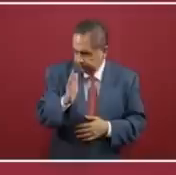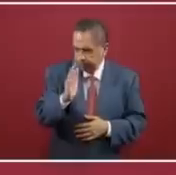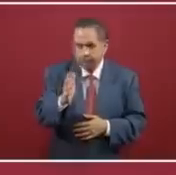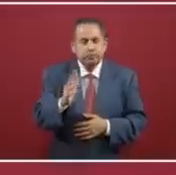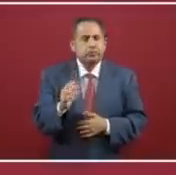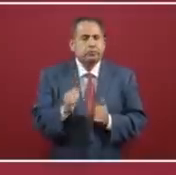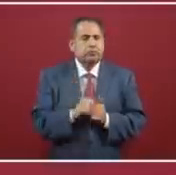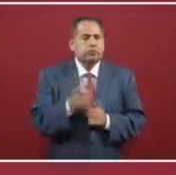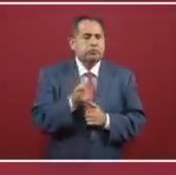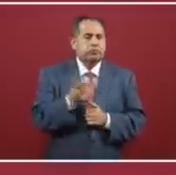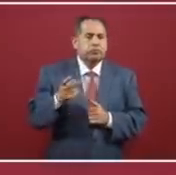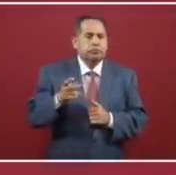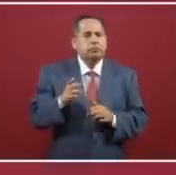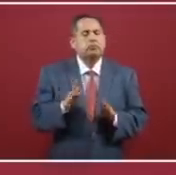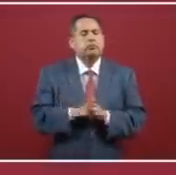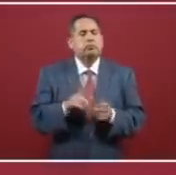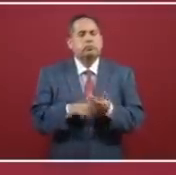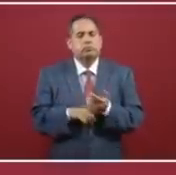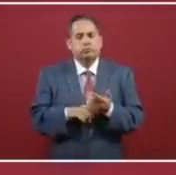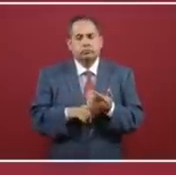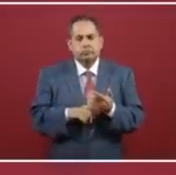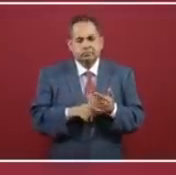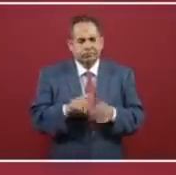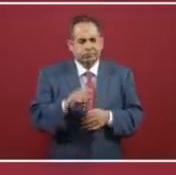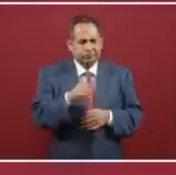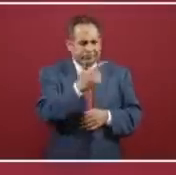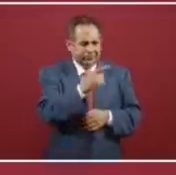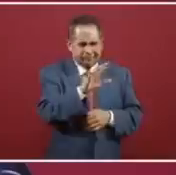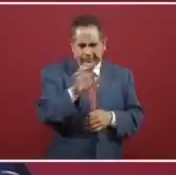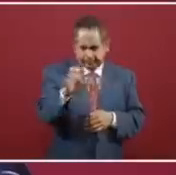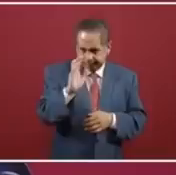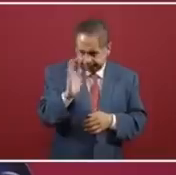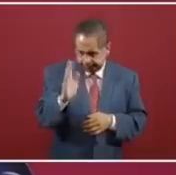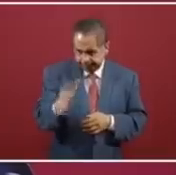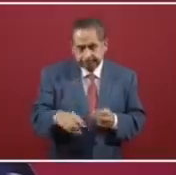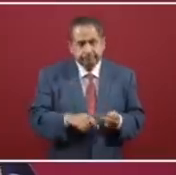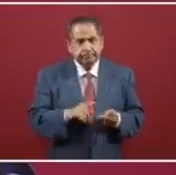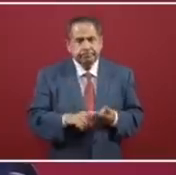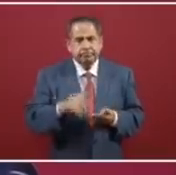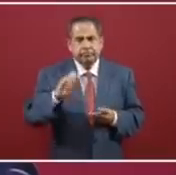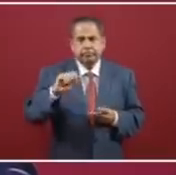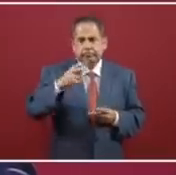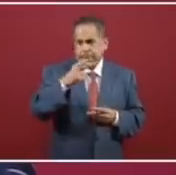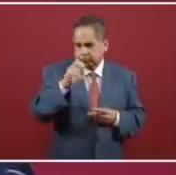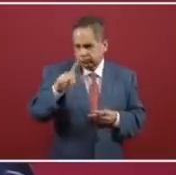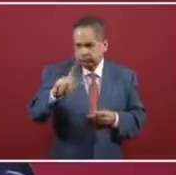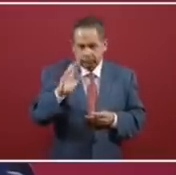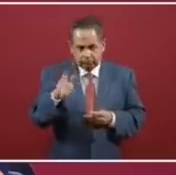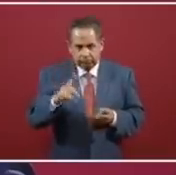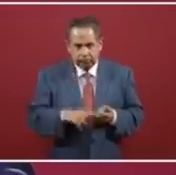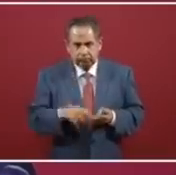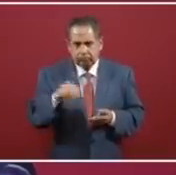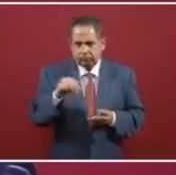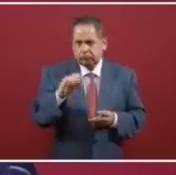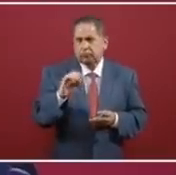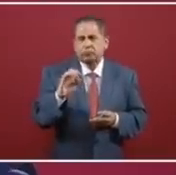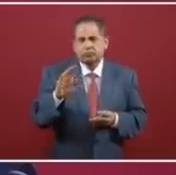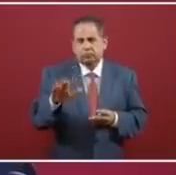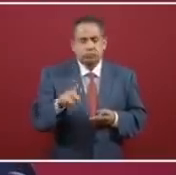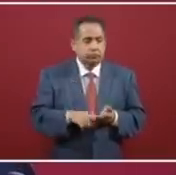varias tuve reunión con que 500 tuve reunión consell con móvil